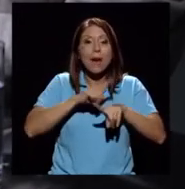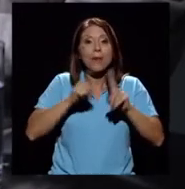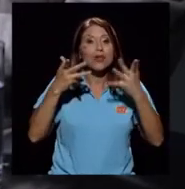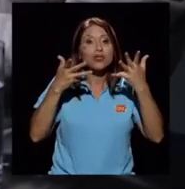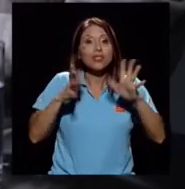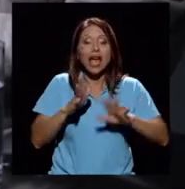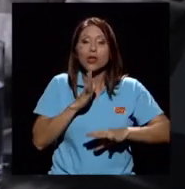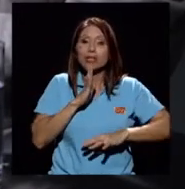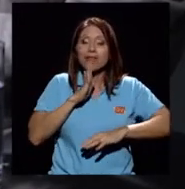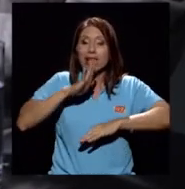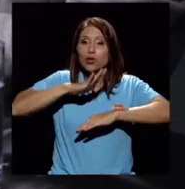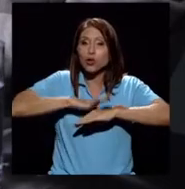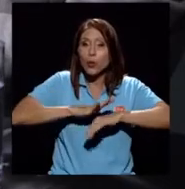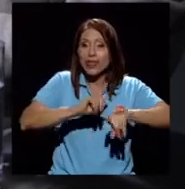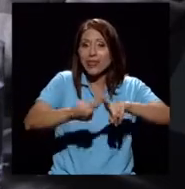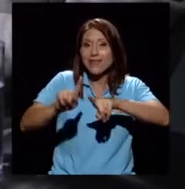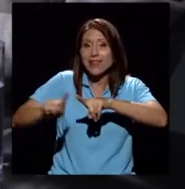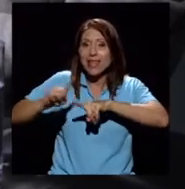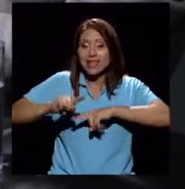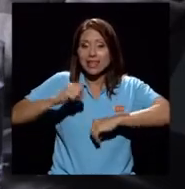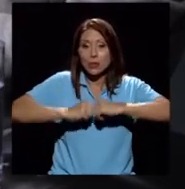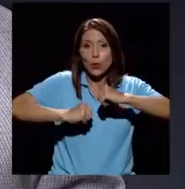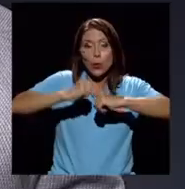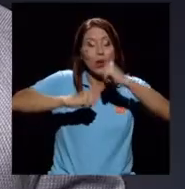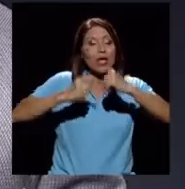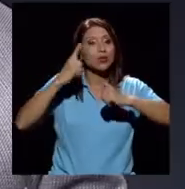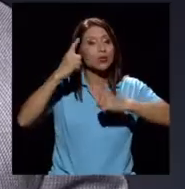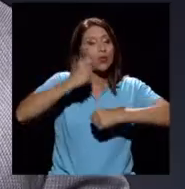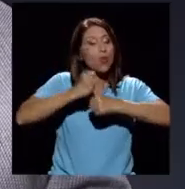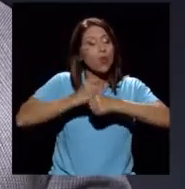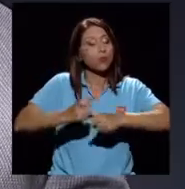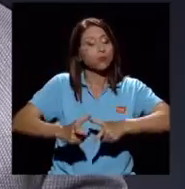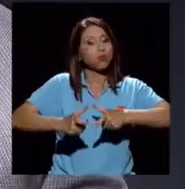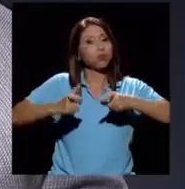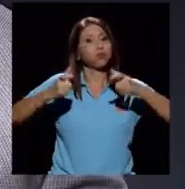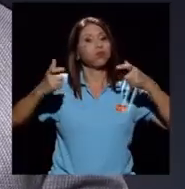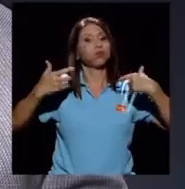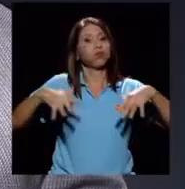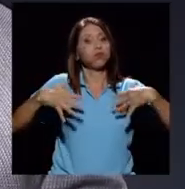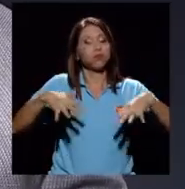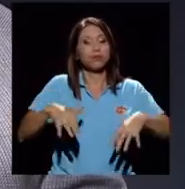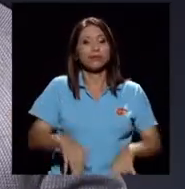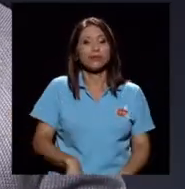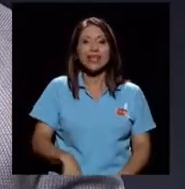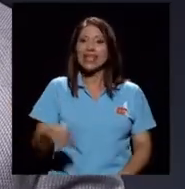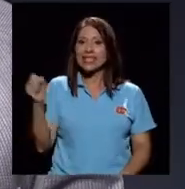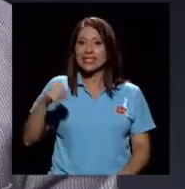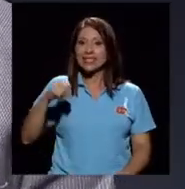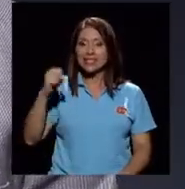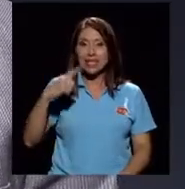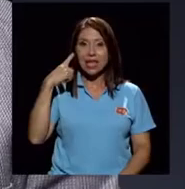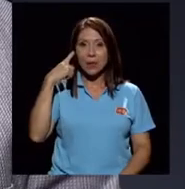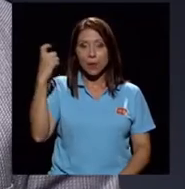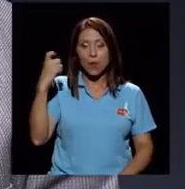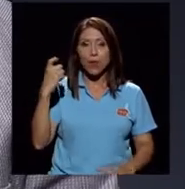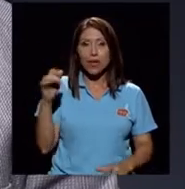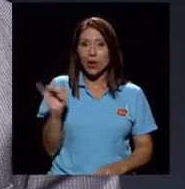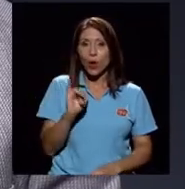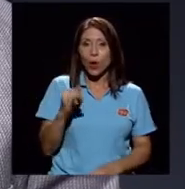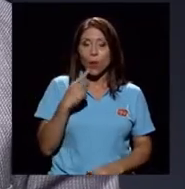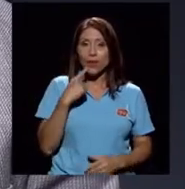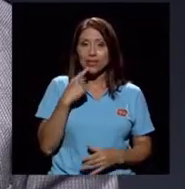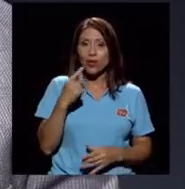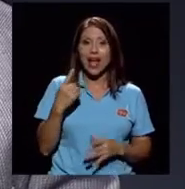como me parece que muy bien lo dijo es faraónico si éste porque el otro el que el componente tierra desde como mencionaba